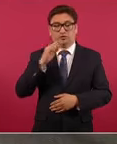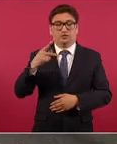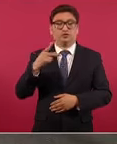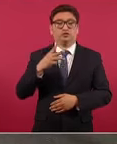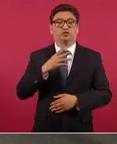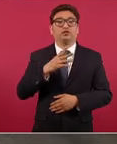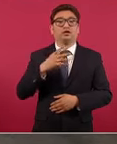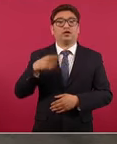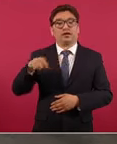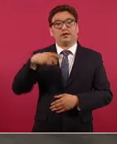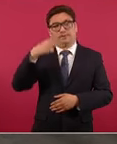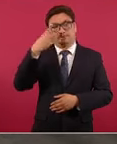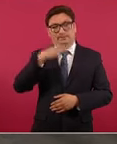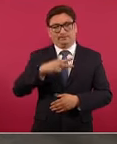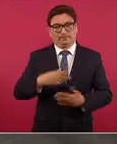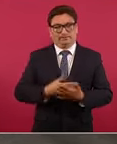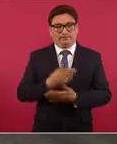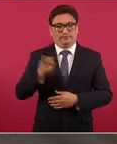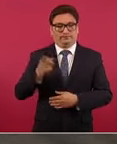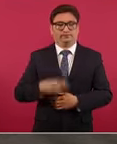padres mexicanos